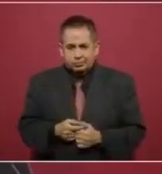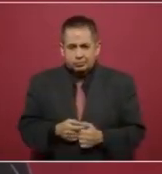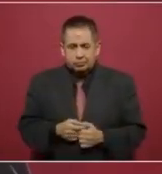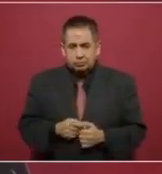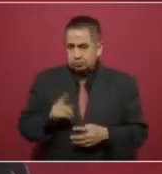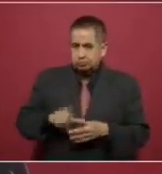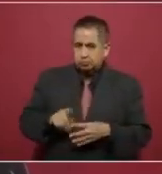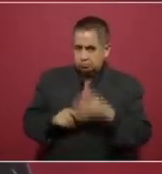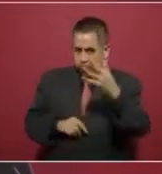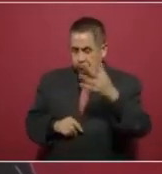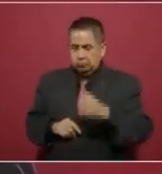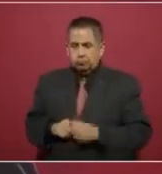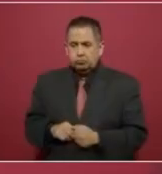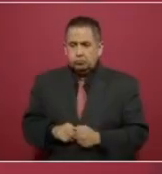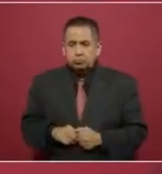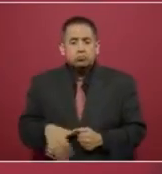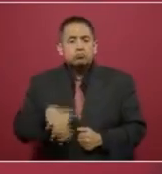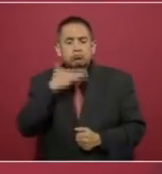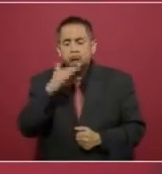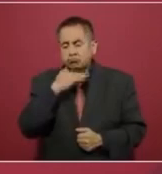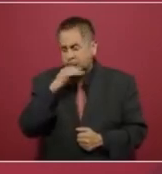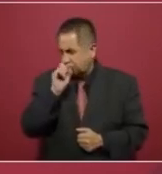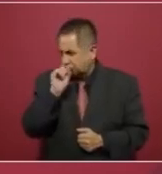Cuatro, es corrupción